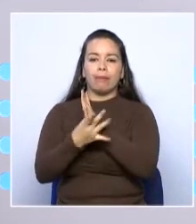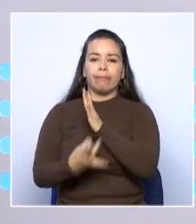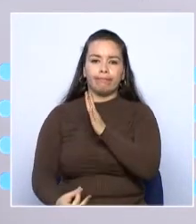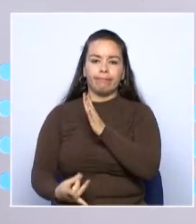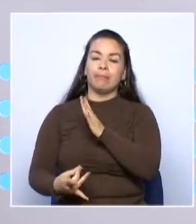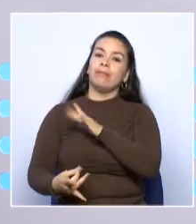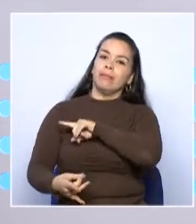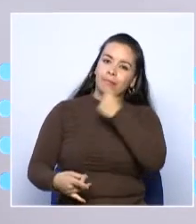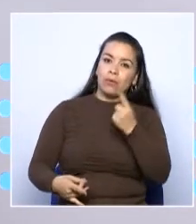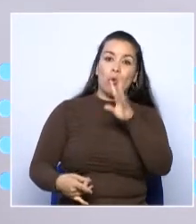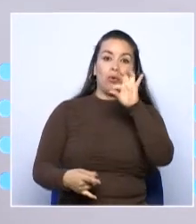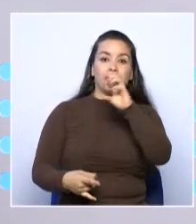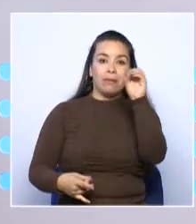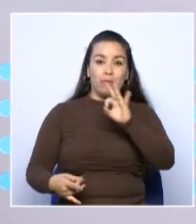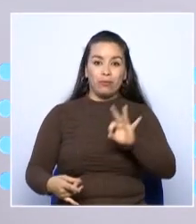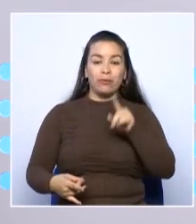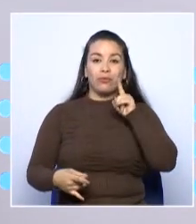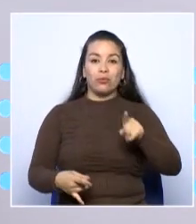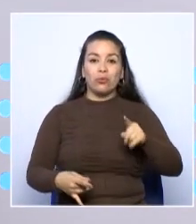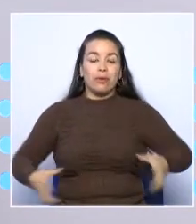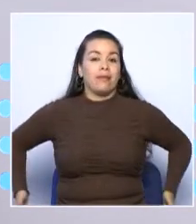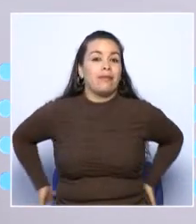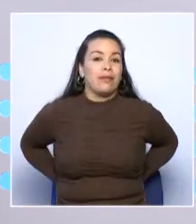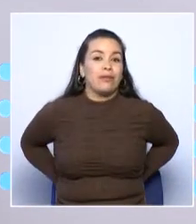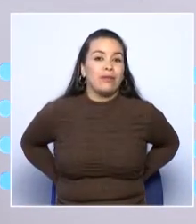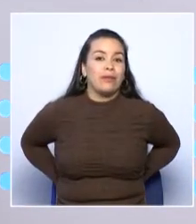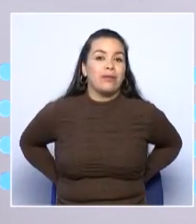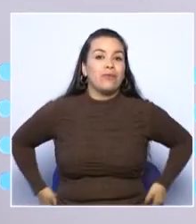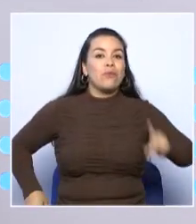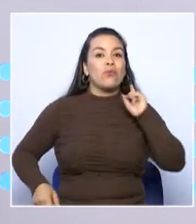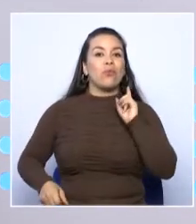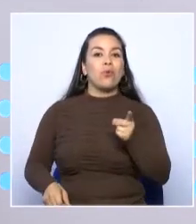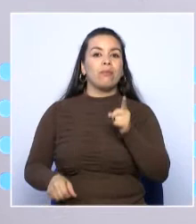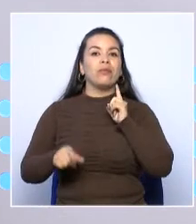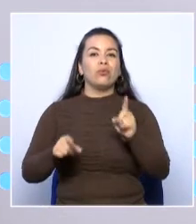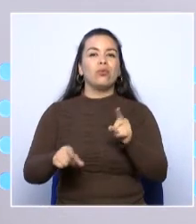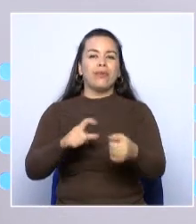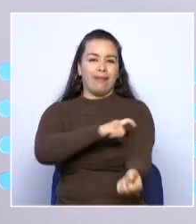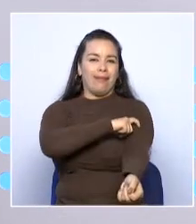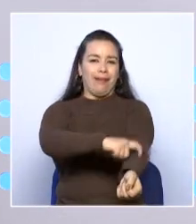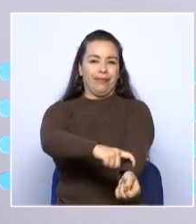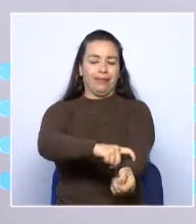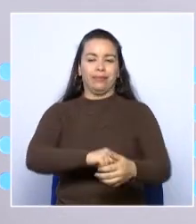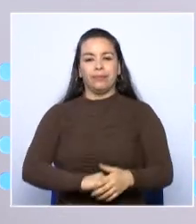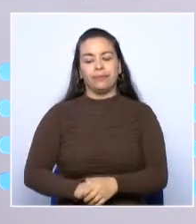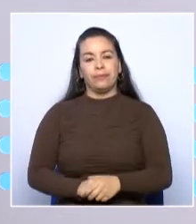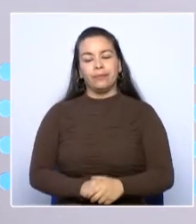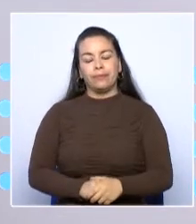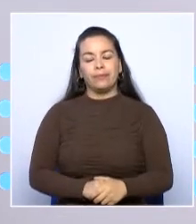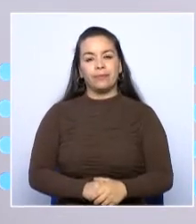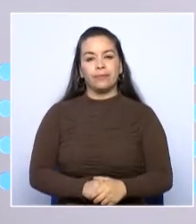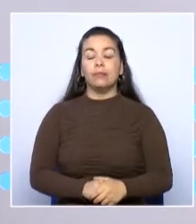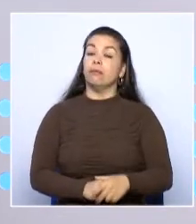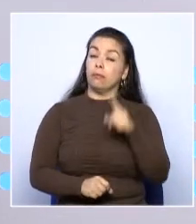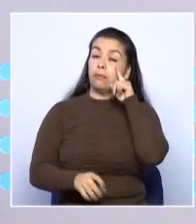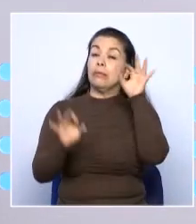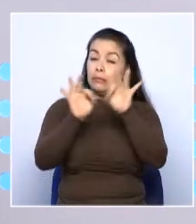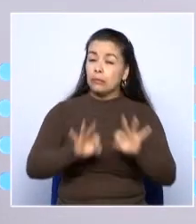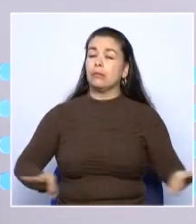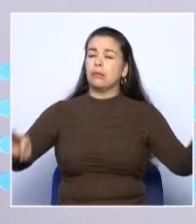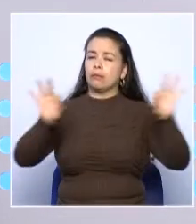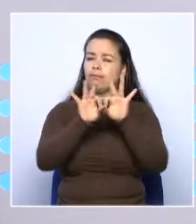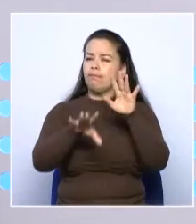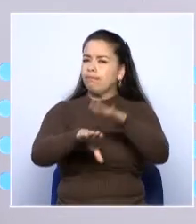el 80% de los cálculos de los riñones son de oxalatos de calcio. Y es muy importante que sepan